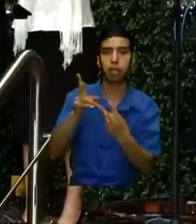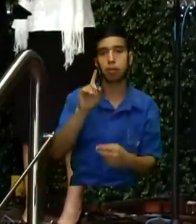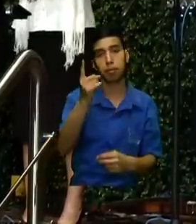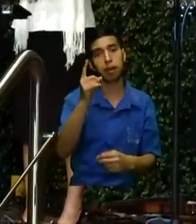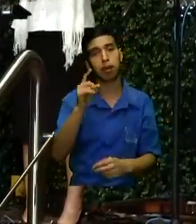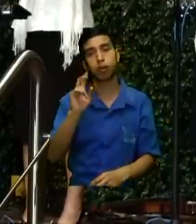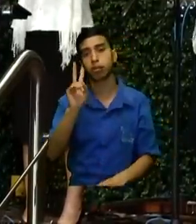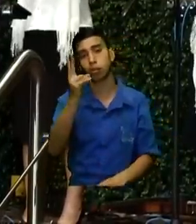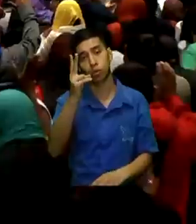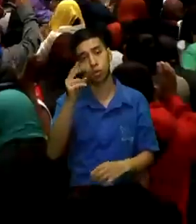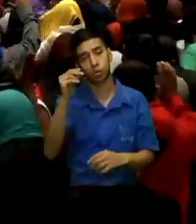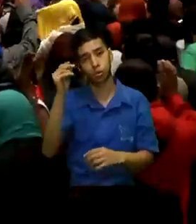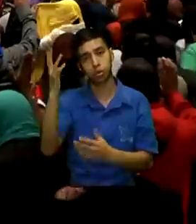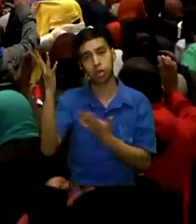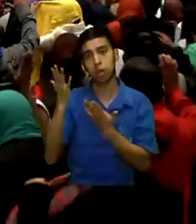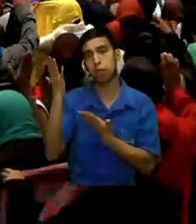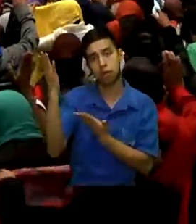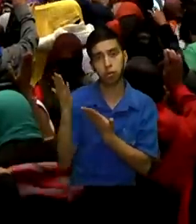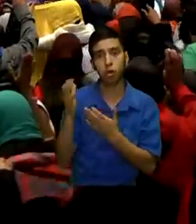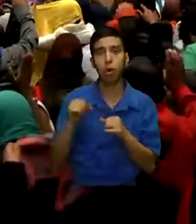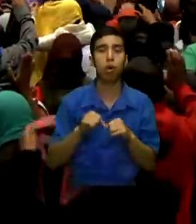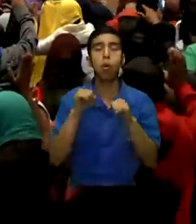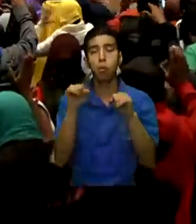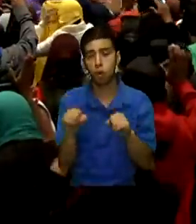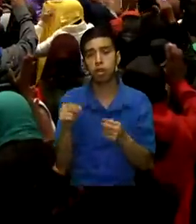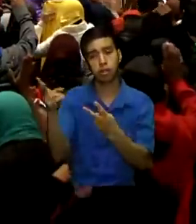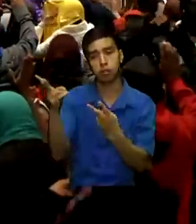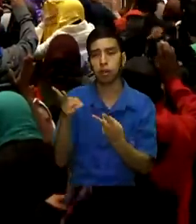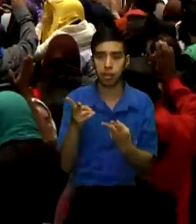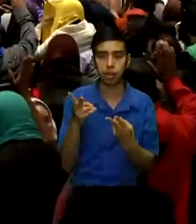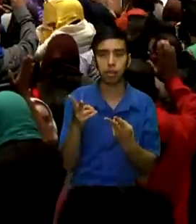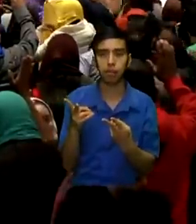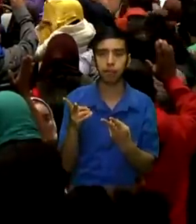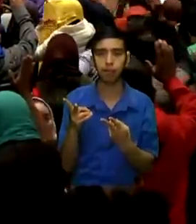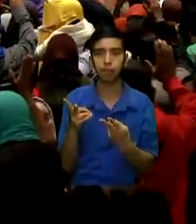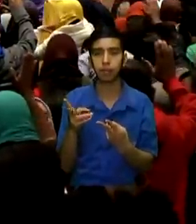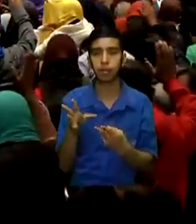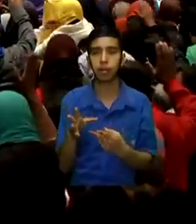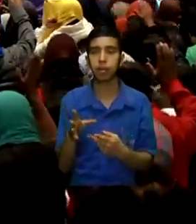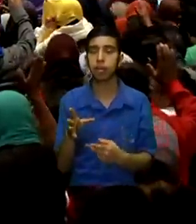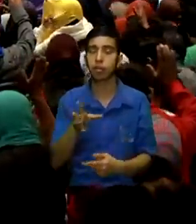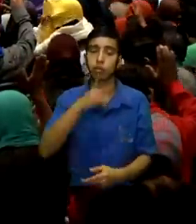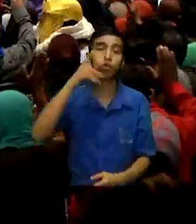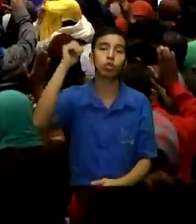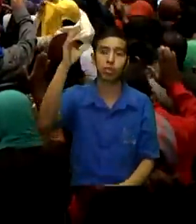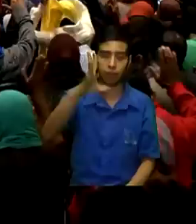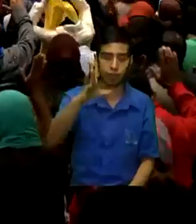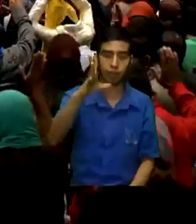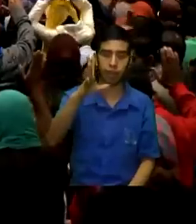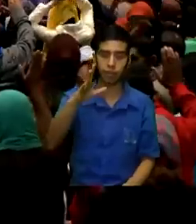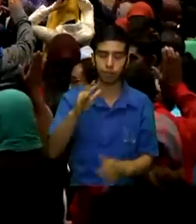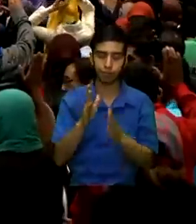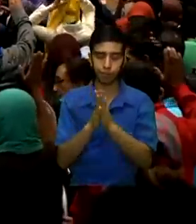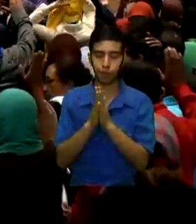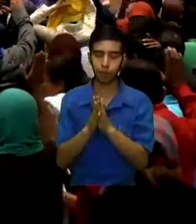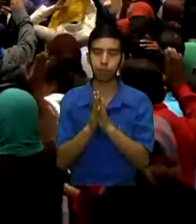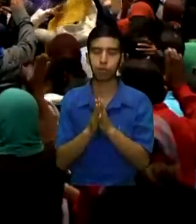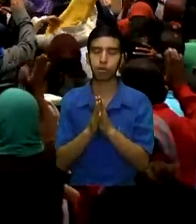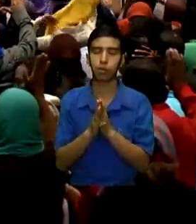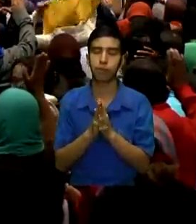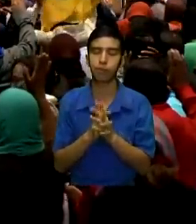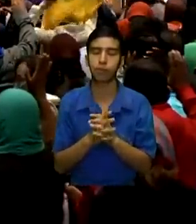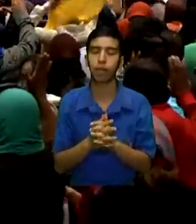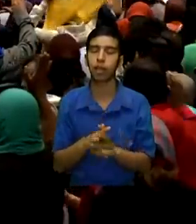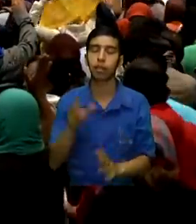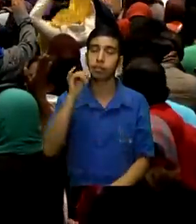nombre de Jesús, te damos muchas gracias, Señor amado, porque eres fiel con nosotros y nos hablas a